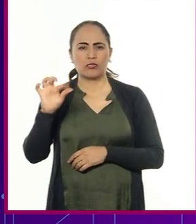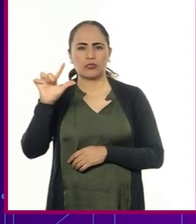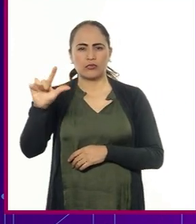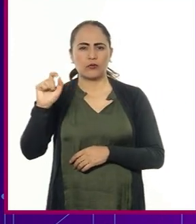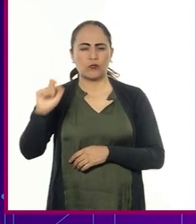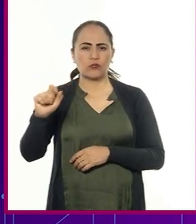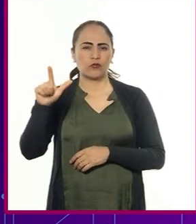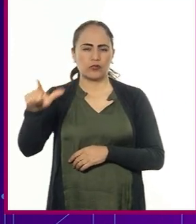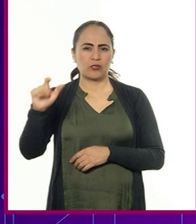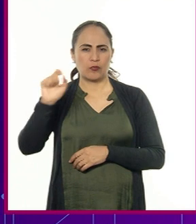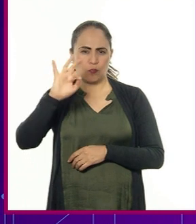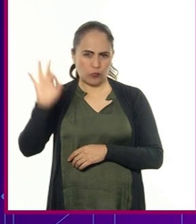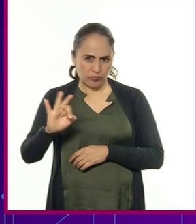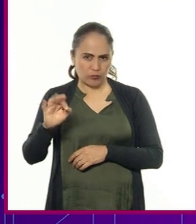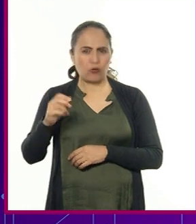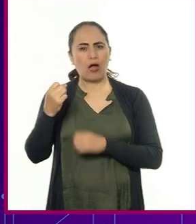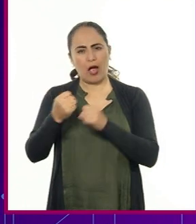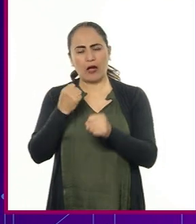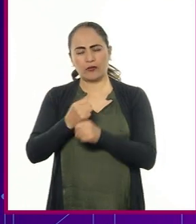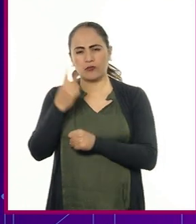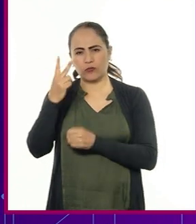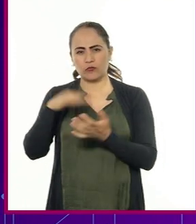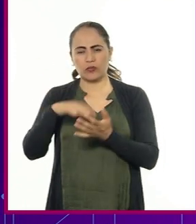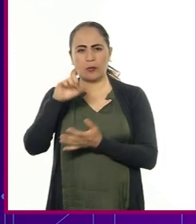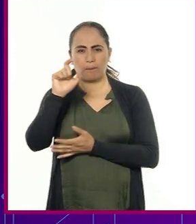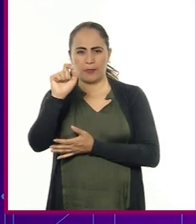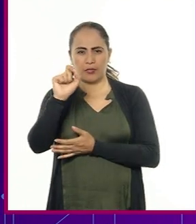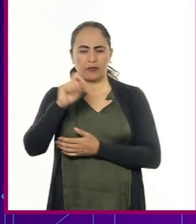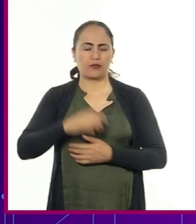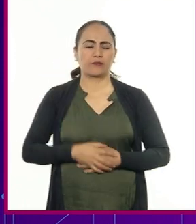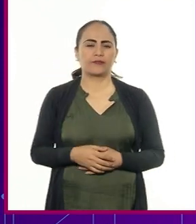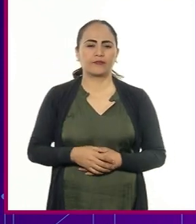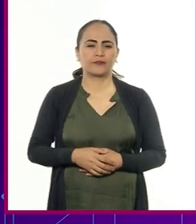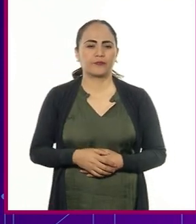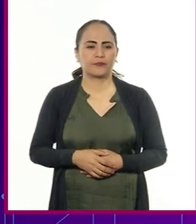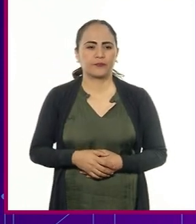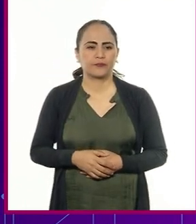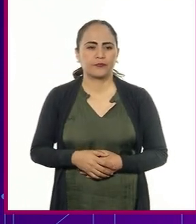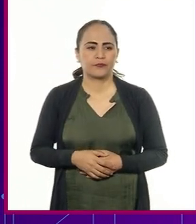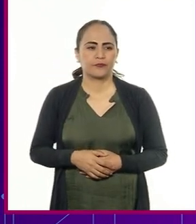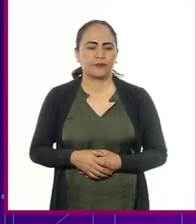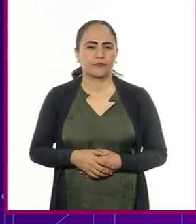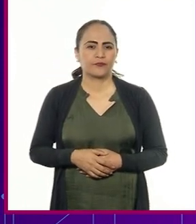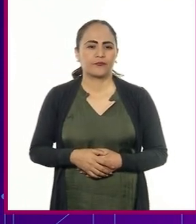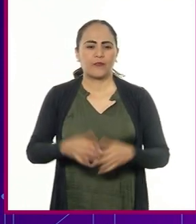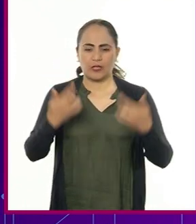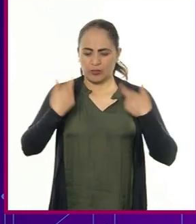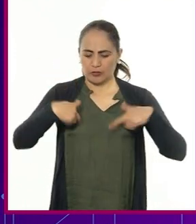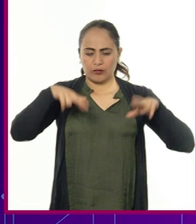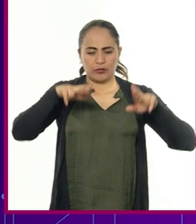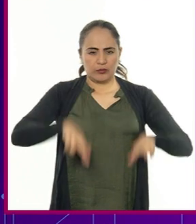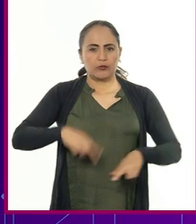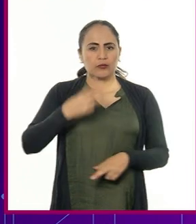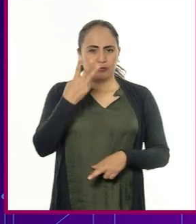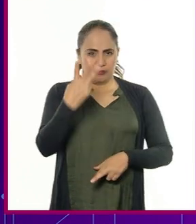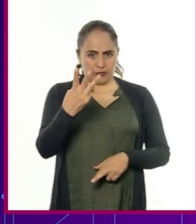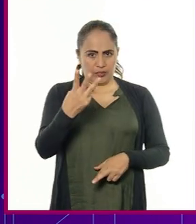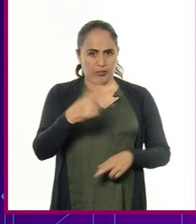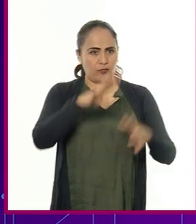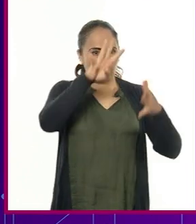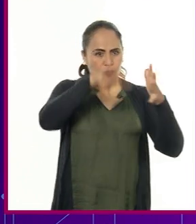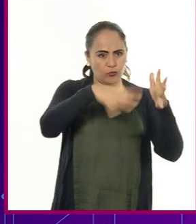47.7% en 2020. Además, en las tres representaciones,